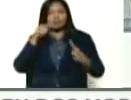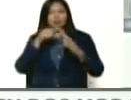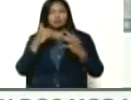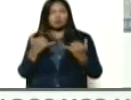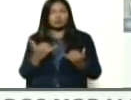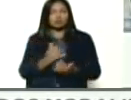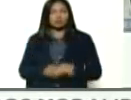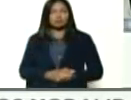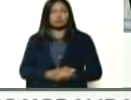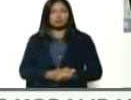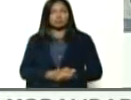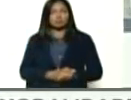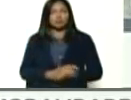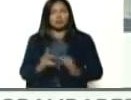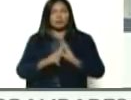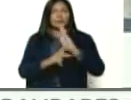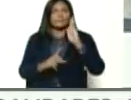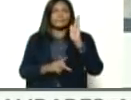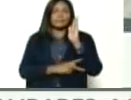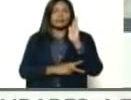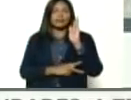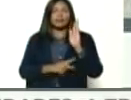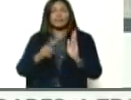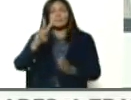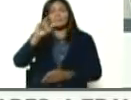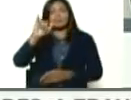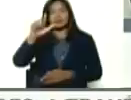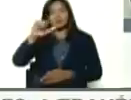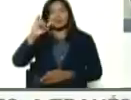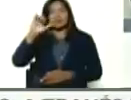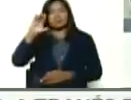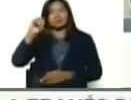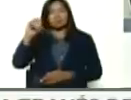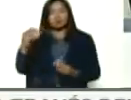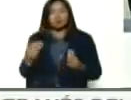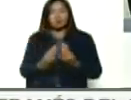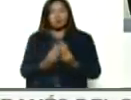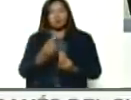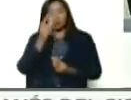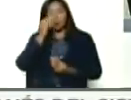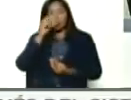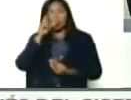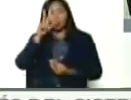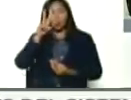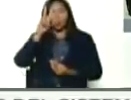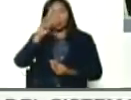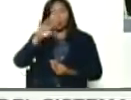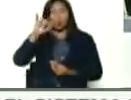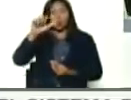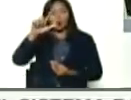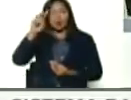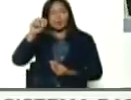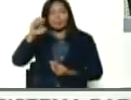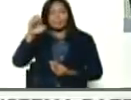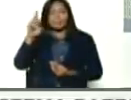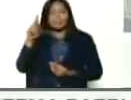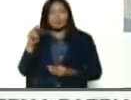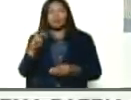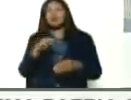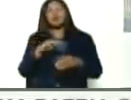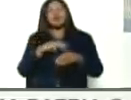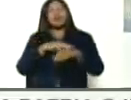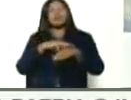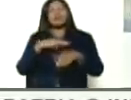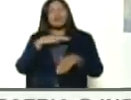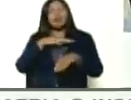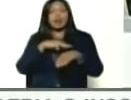precisamente al parque de inicio adames allá está con wilmer vásquez presidente de la misión árbol